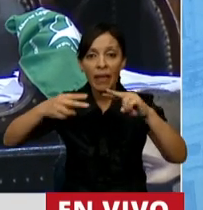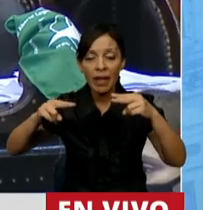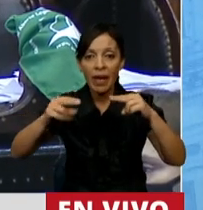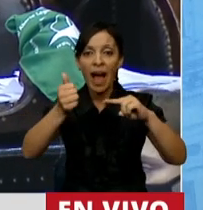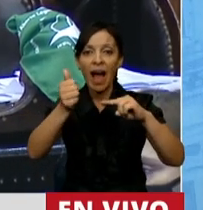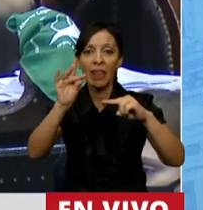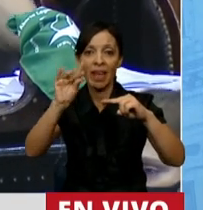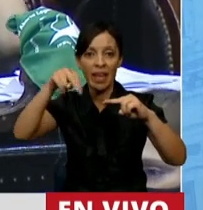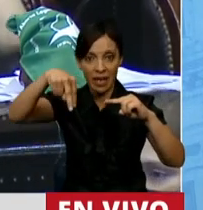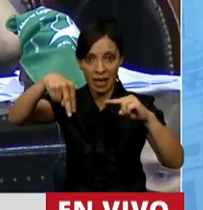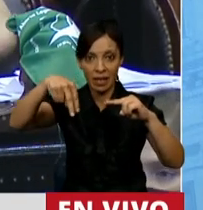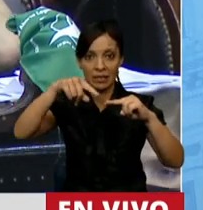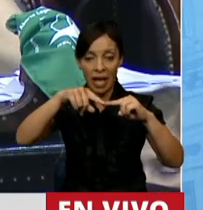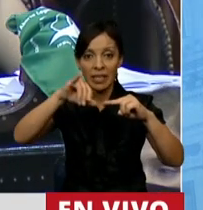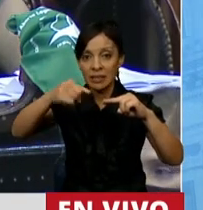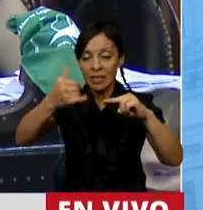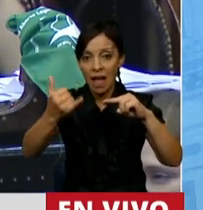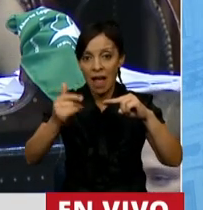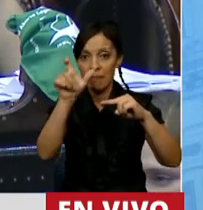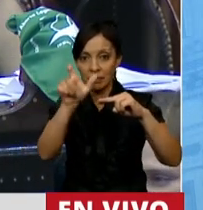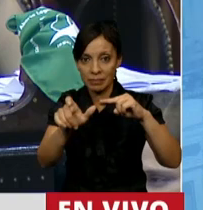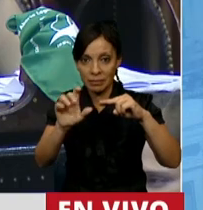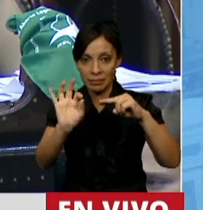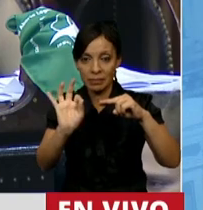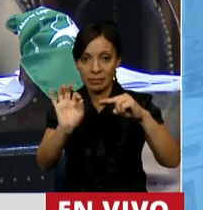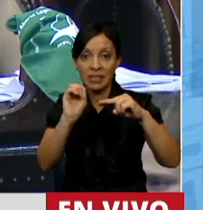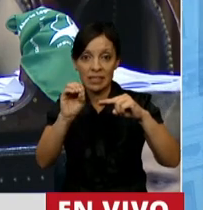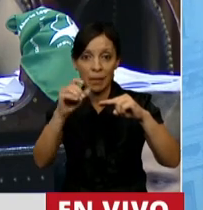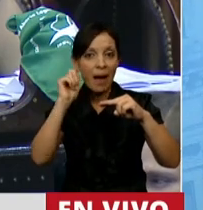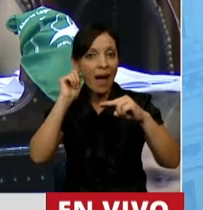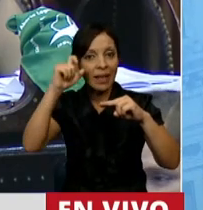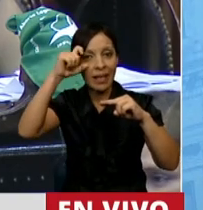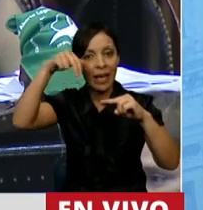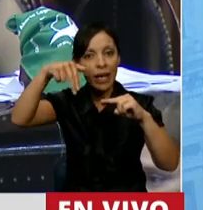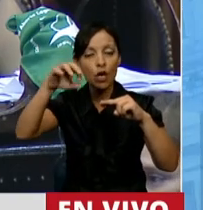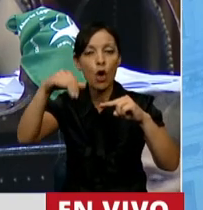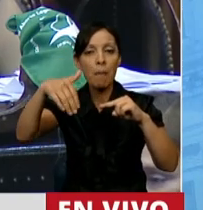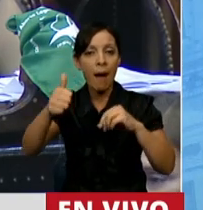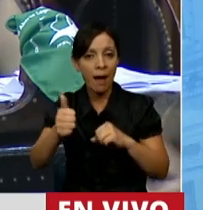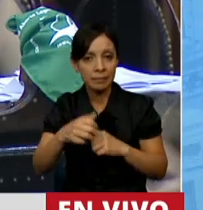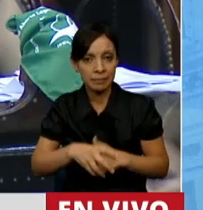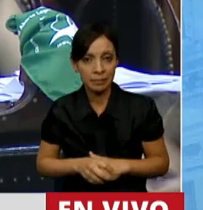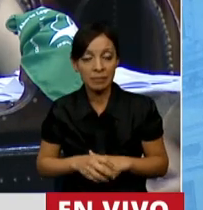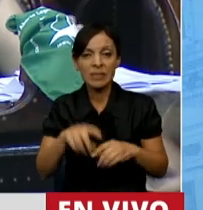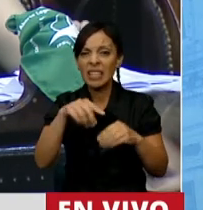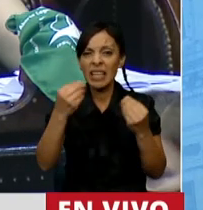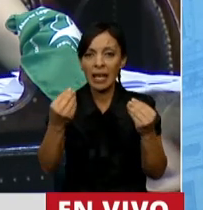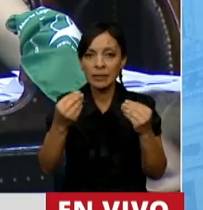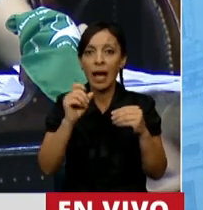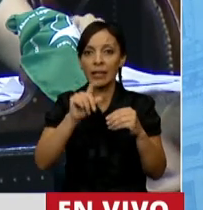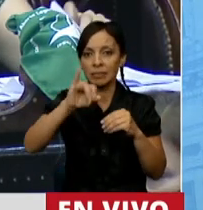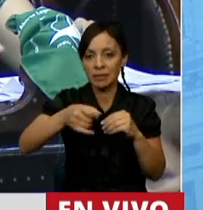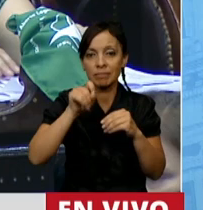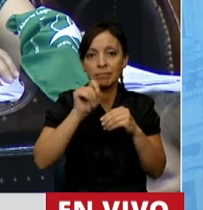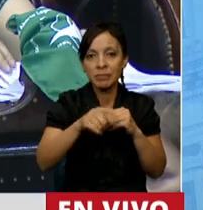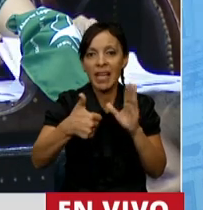es lo que nos hace humanos, que es lo que se llama el genoma, que es esa identidad que